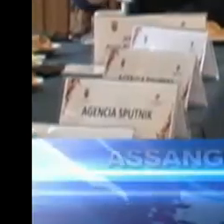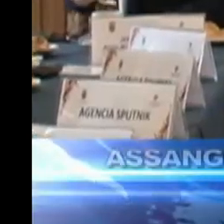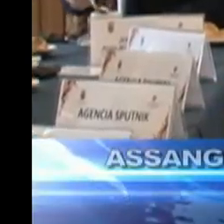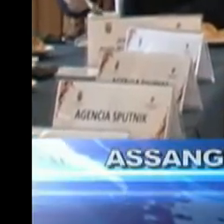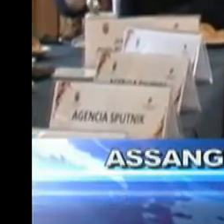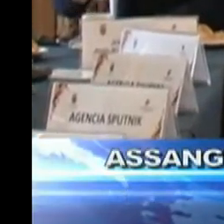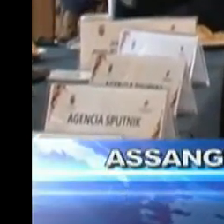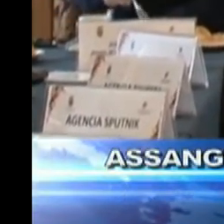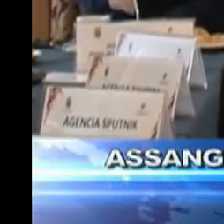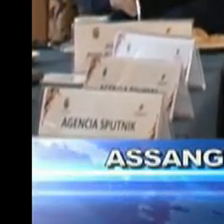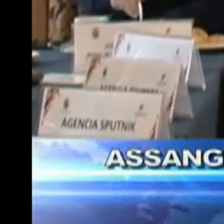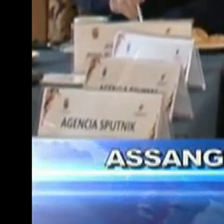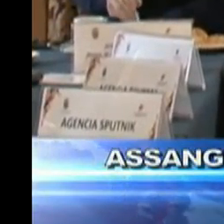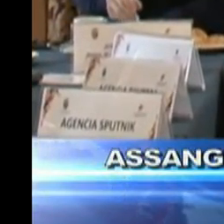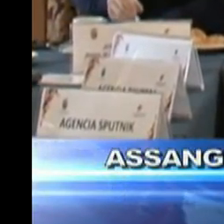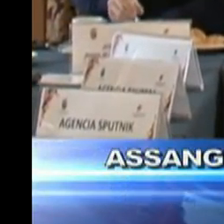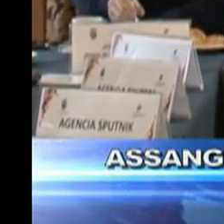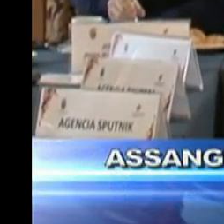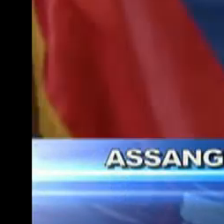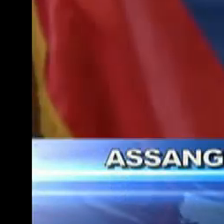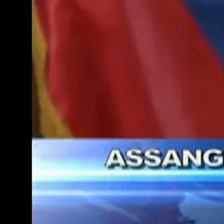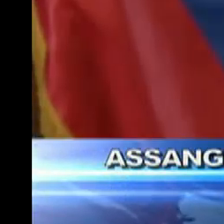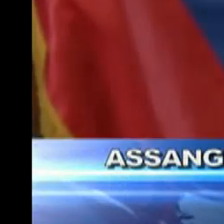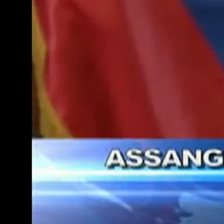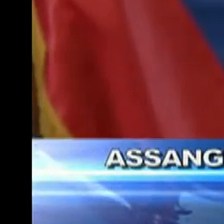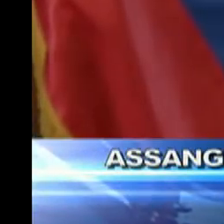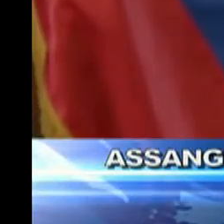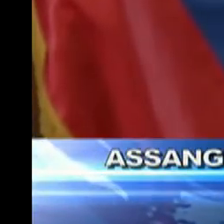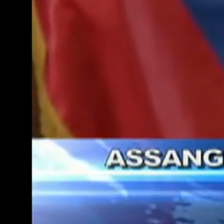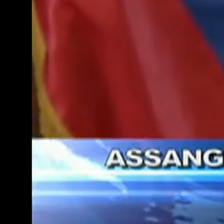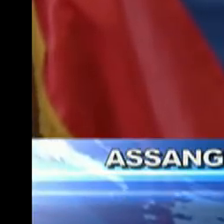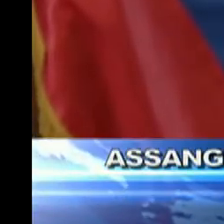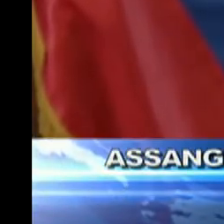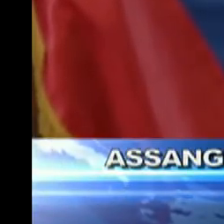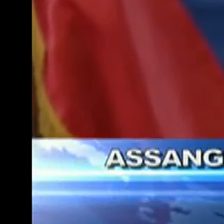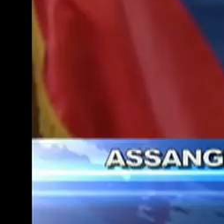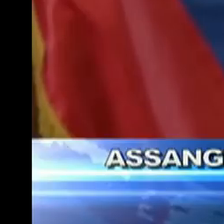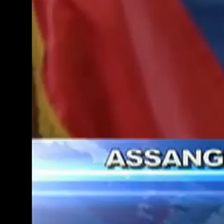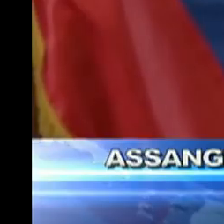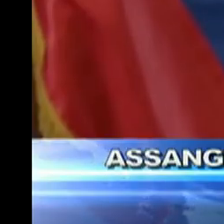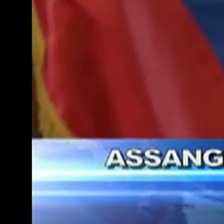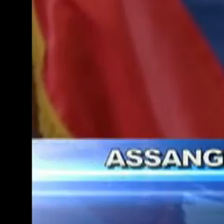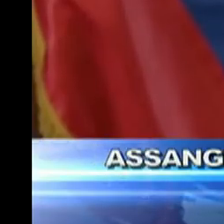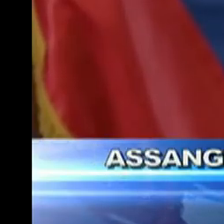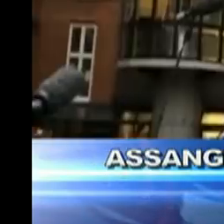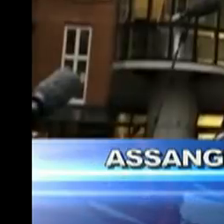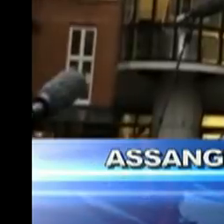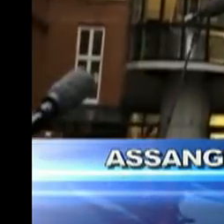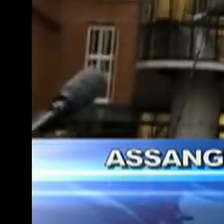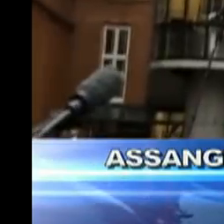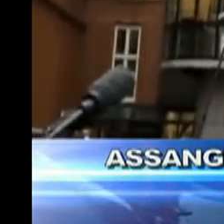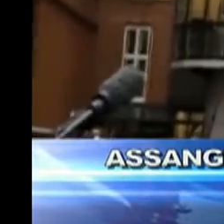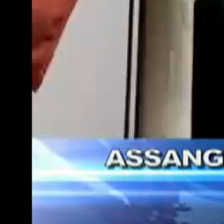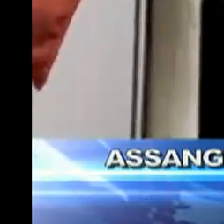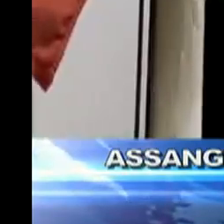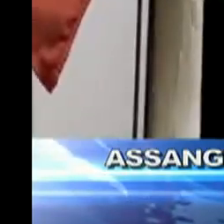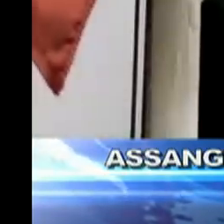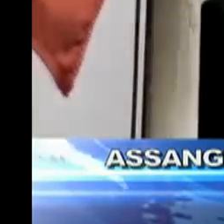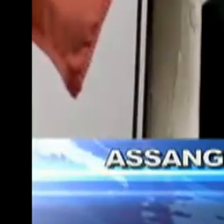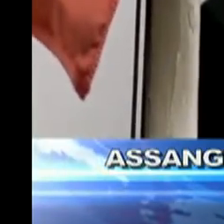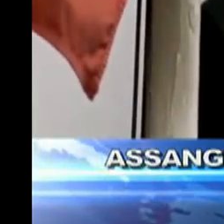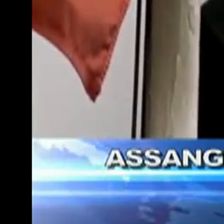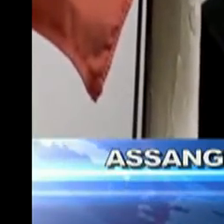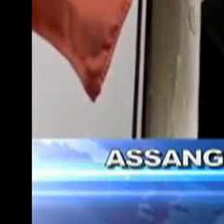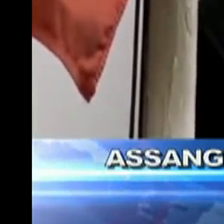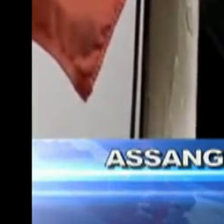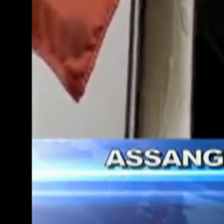La ministra de Relaciones Exteriores confirmó que se concedió a Julian Assange,